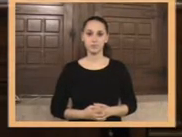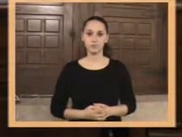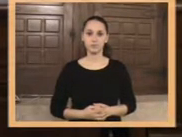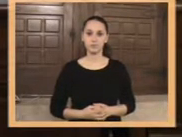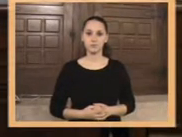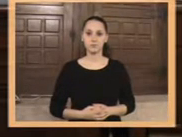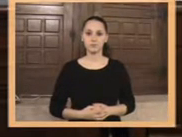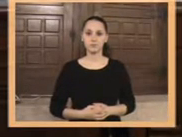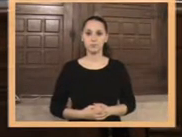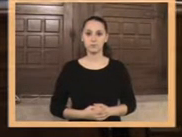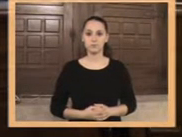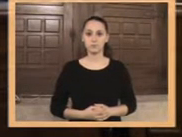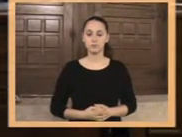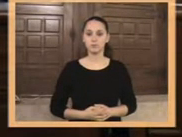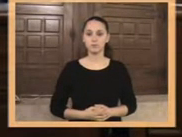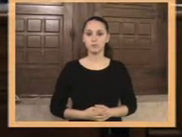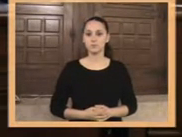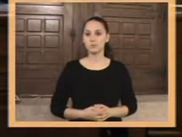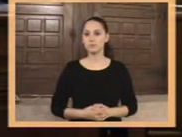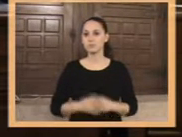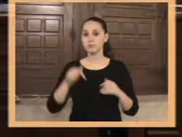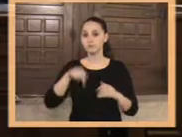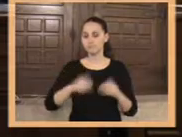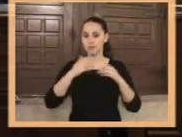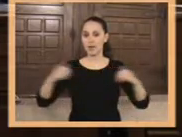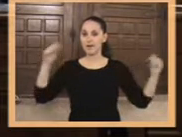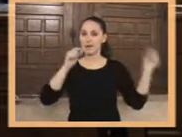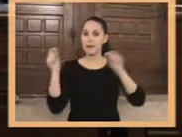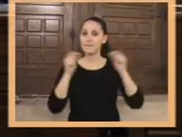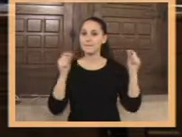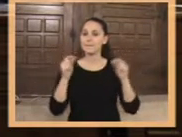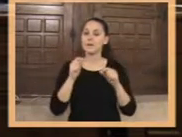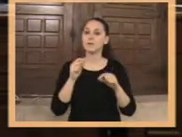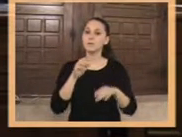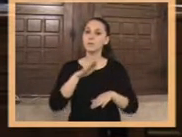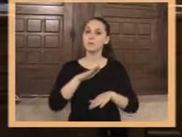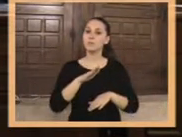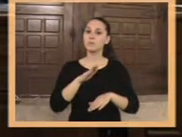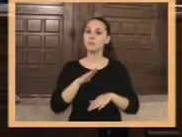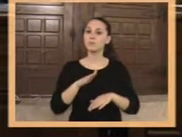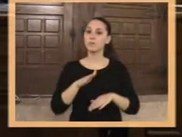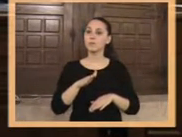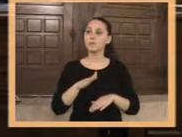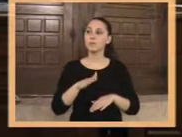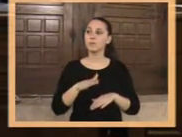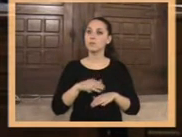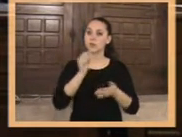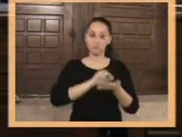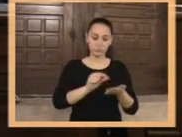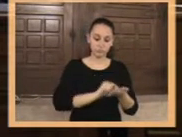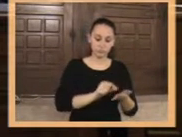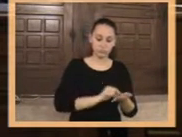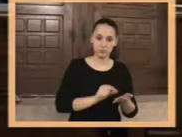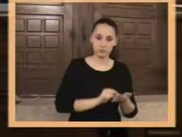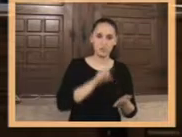de Presencia en Común, propone al Pleno para que se proceda, o mejor dicho, que está mal redactado, y también propone